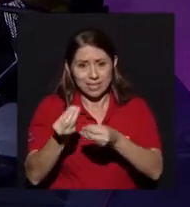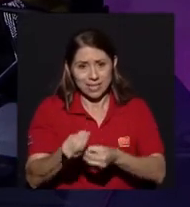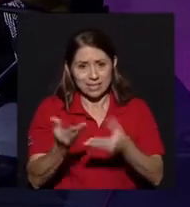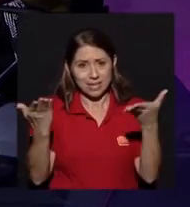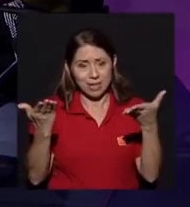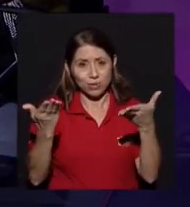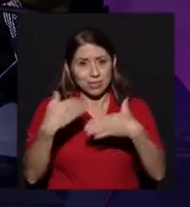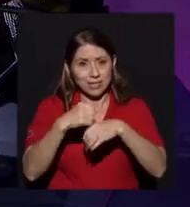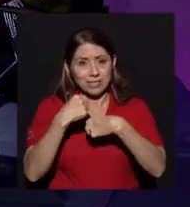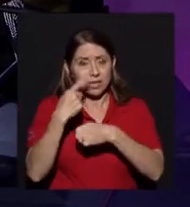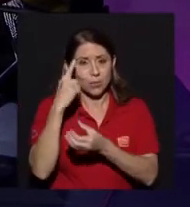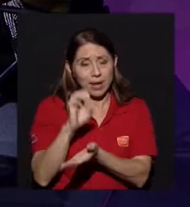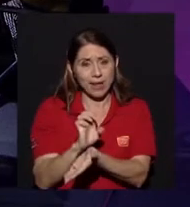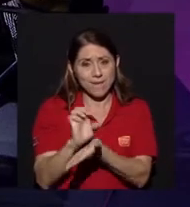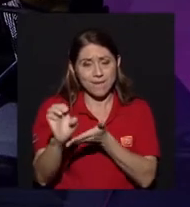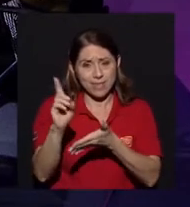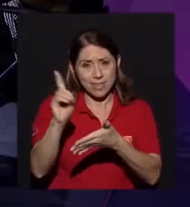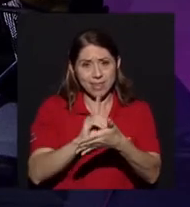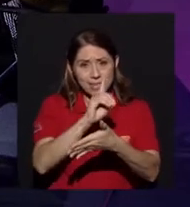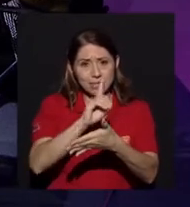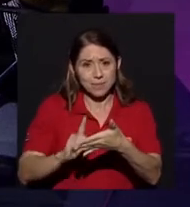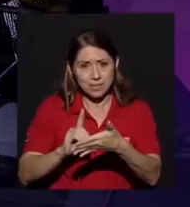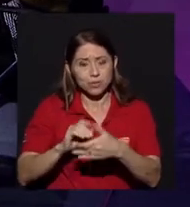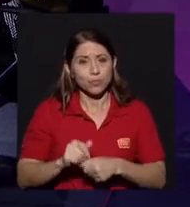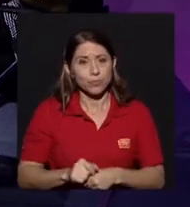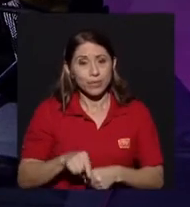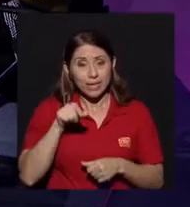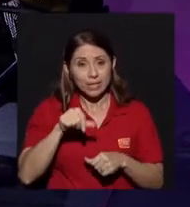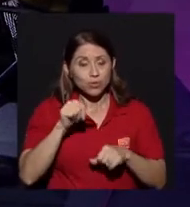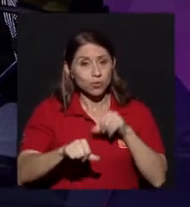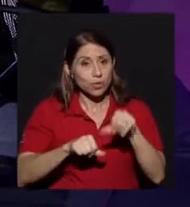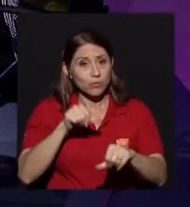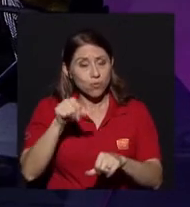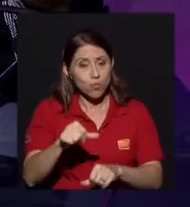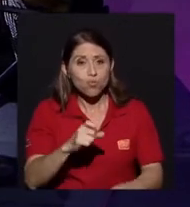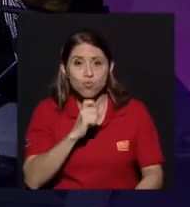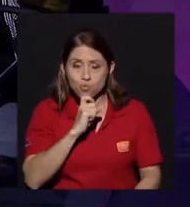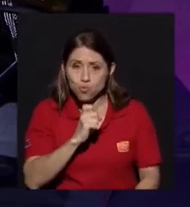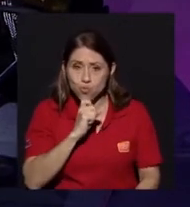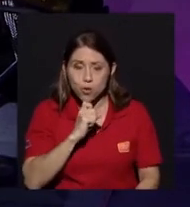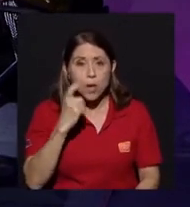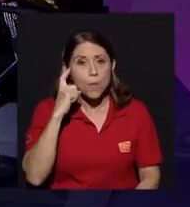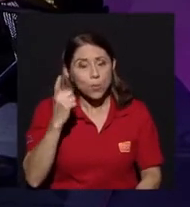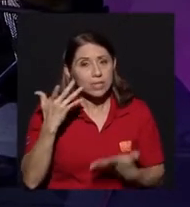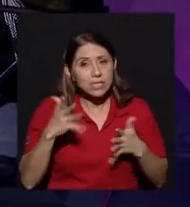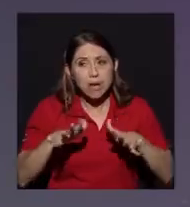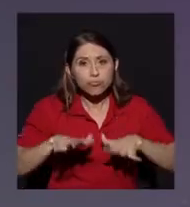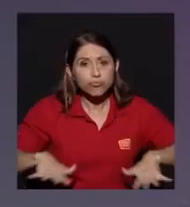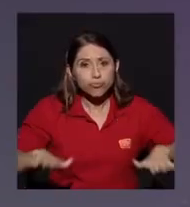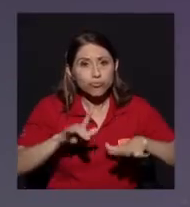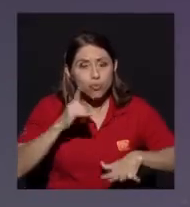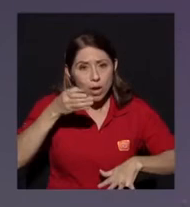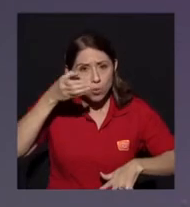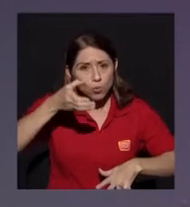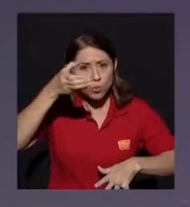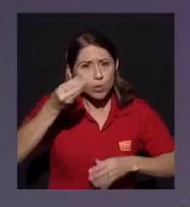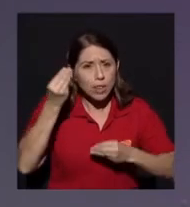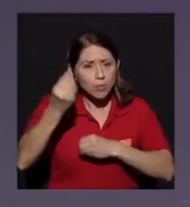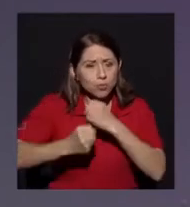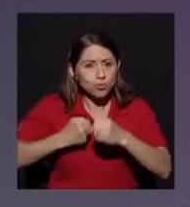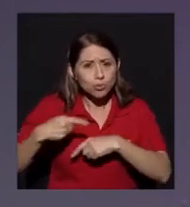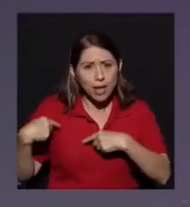discriminación eso es un esfuerzo digo difícil porque hay una cultura con la autoridad de muchos años